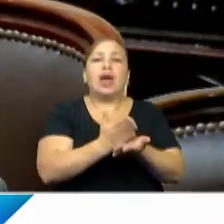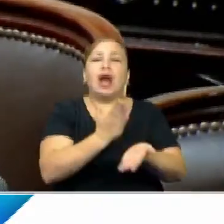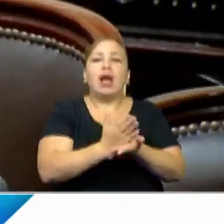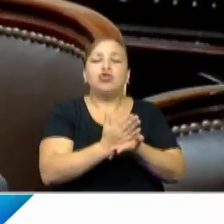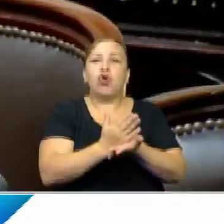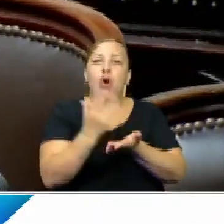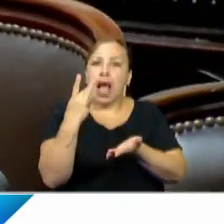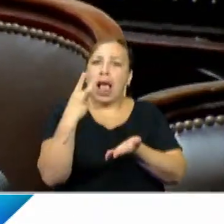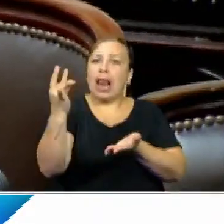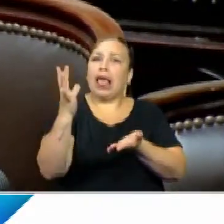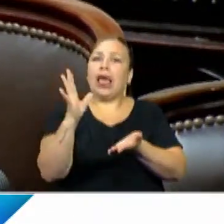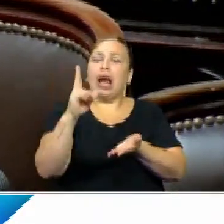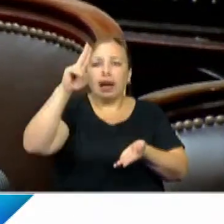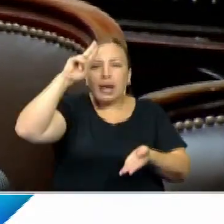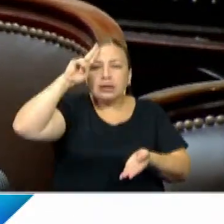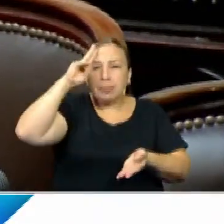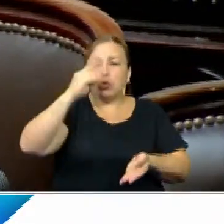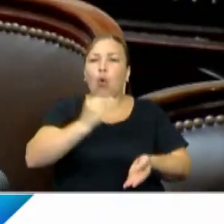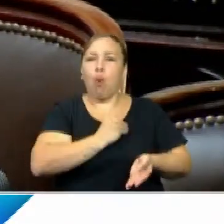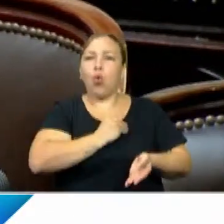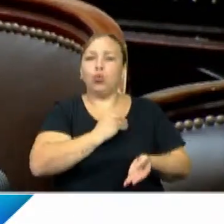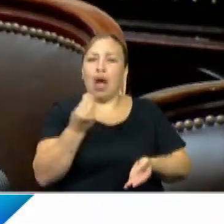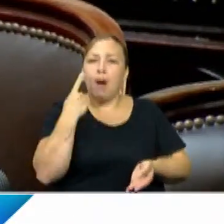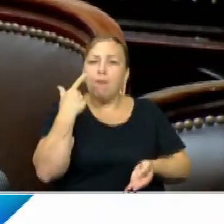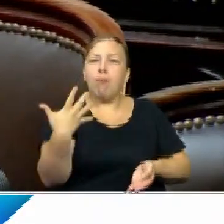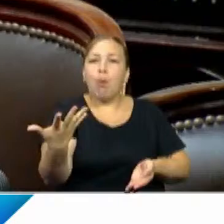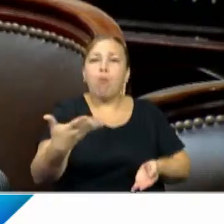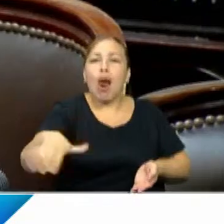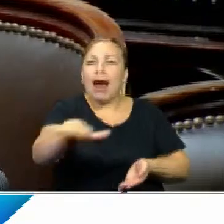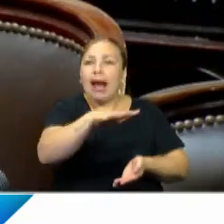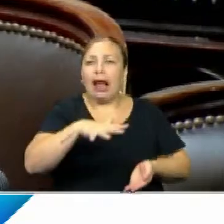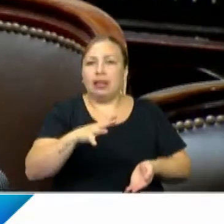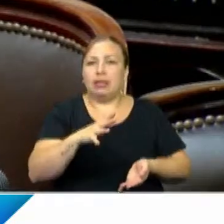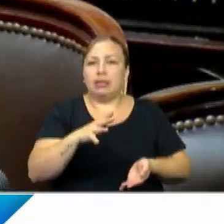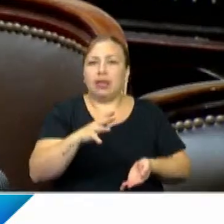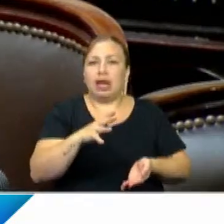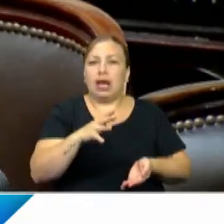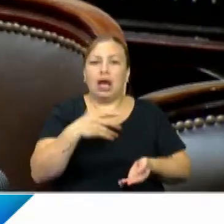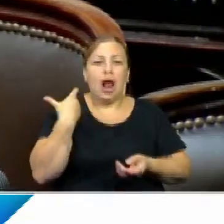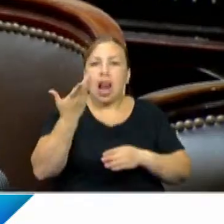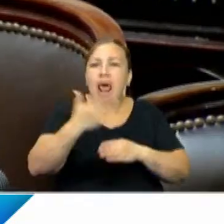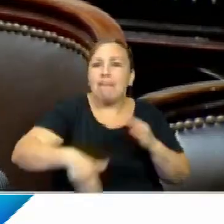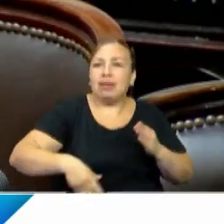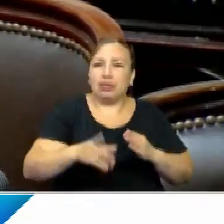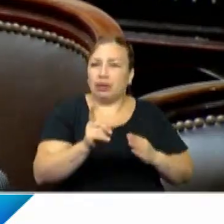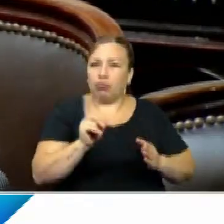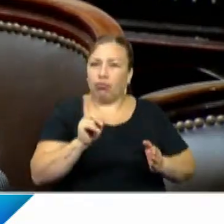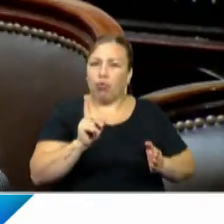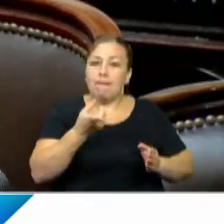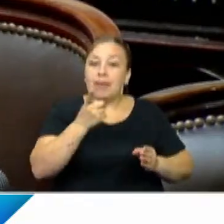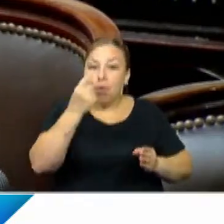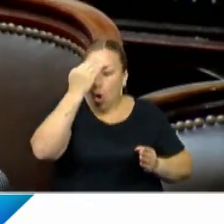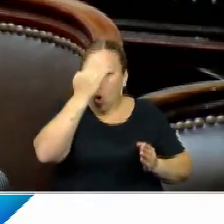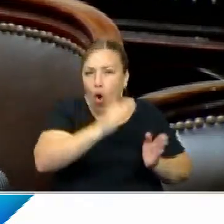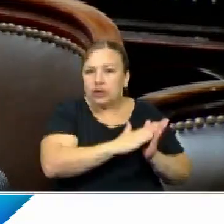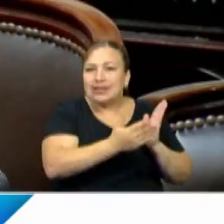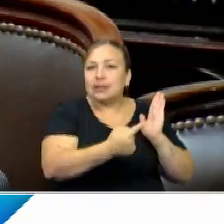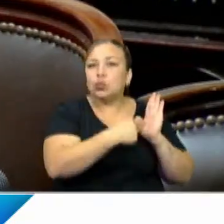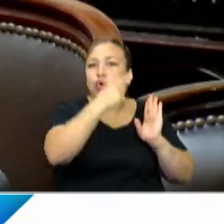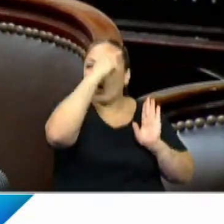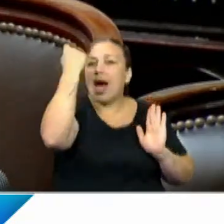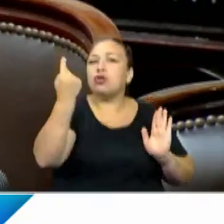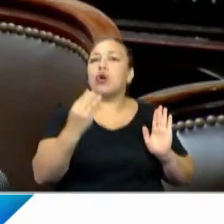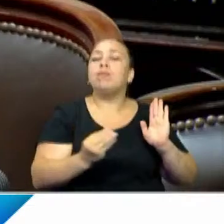el respeto a la voluntad popular respecto a aquellos a quienes eligen, no es ilimitado. Es la propia Constitución Nacional la que establece